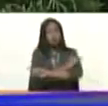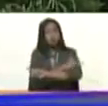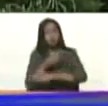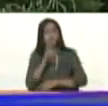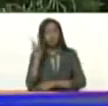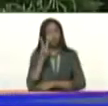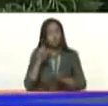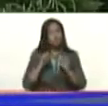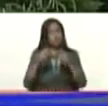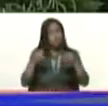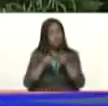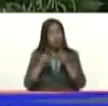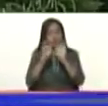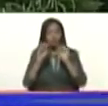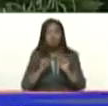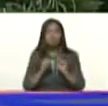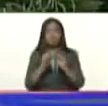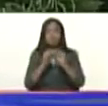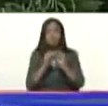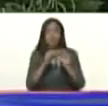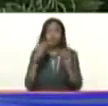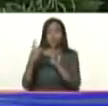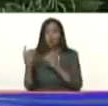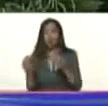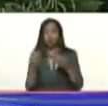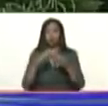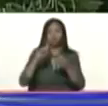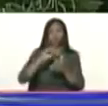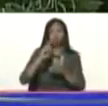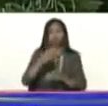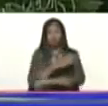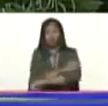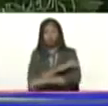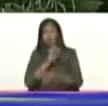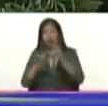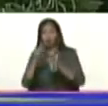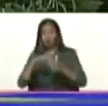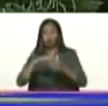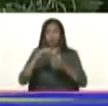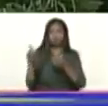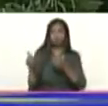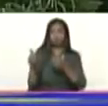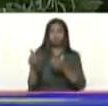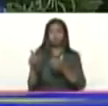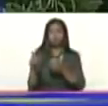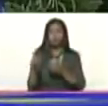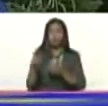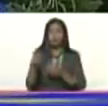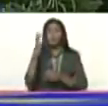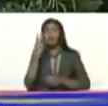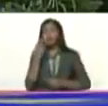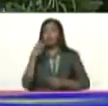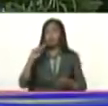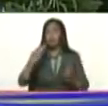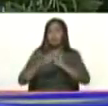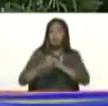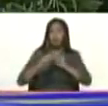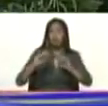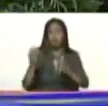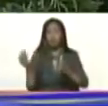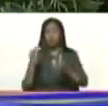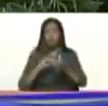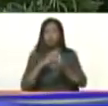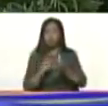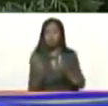no continuaran ellos en esa mesa. Si eso cambiara y hubiera una nueva iniciativa